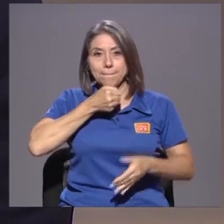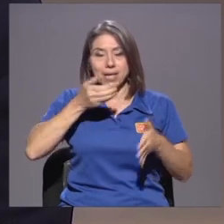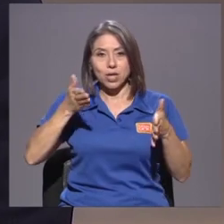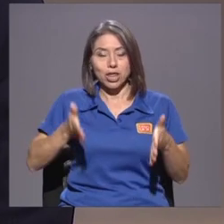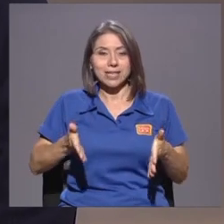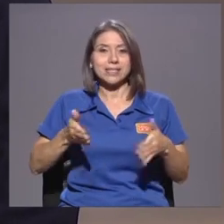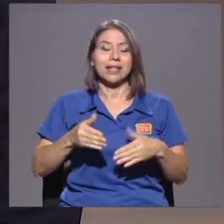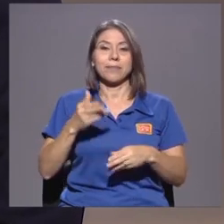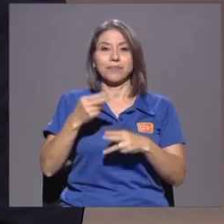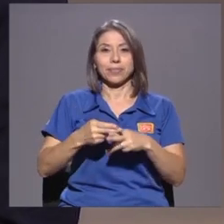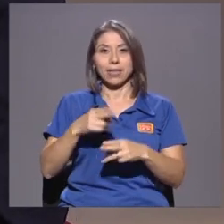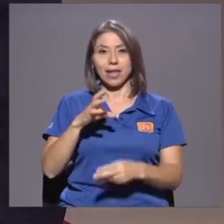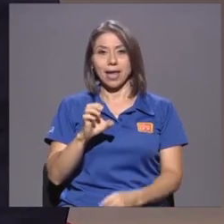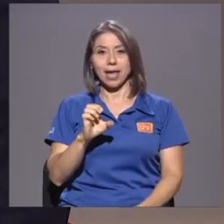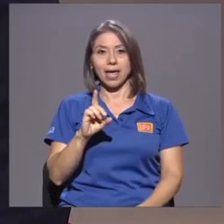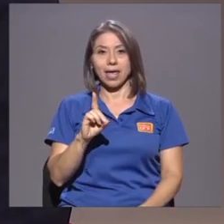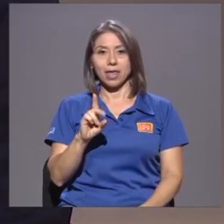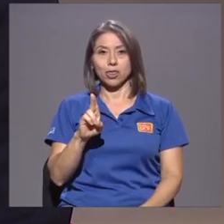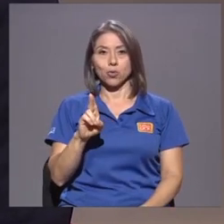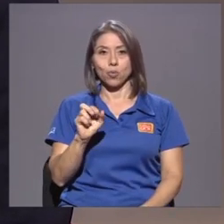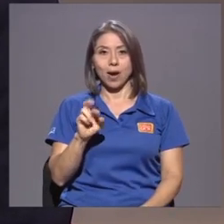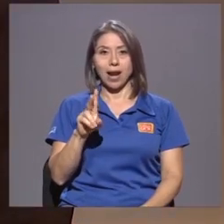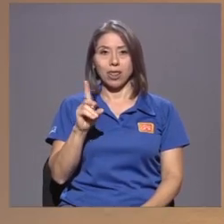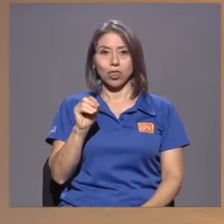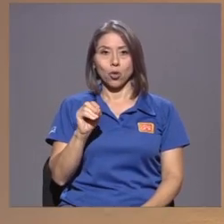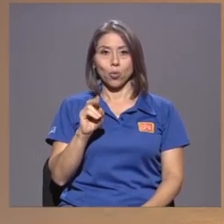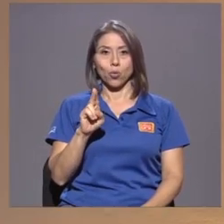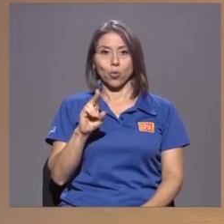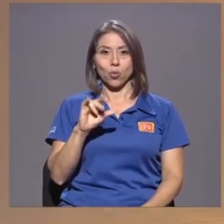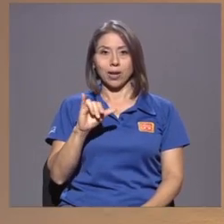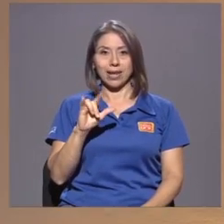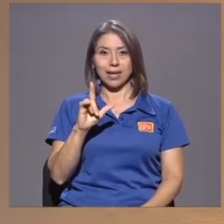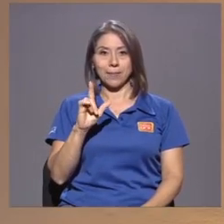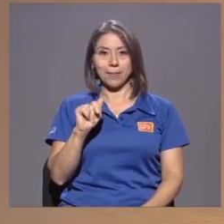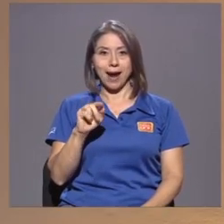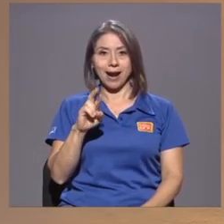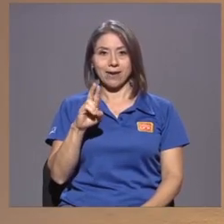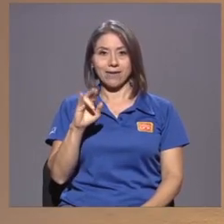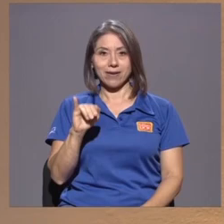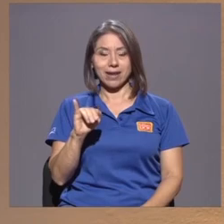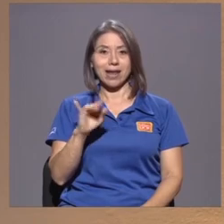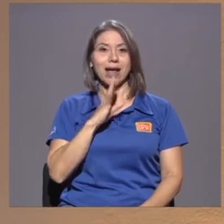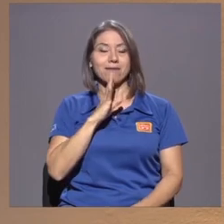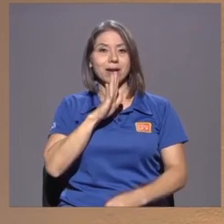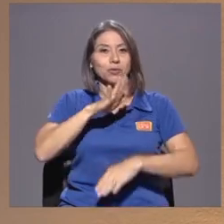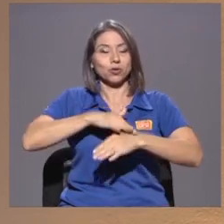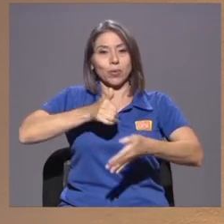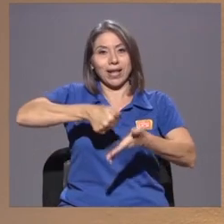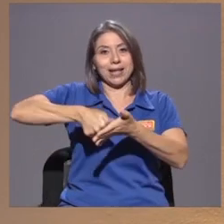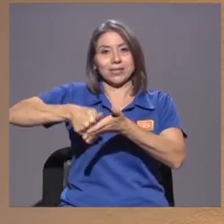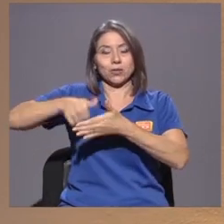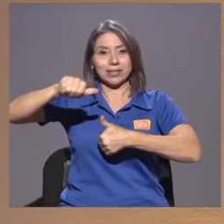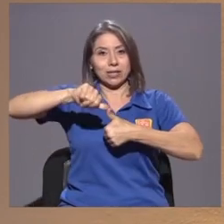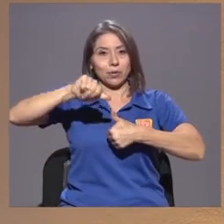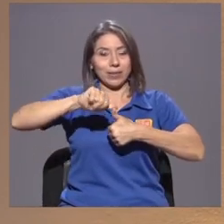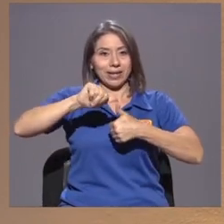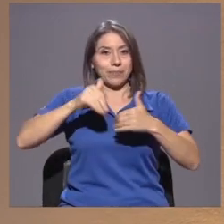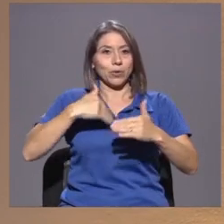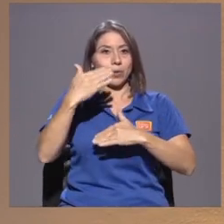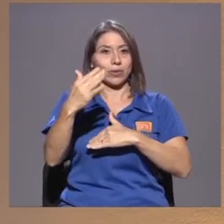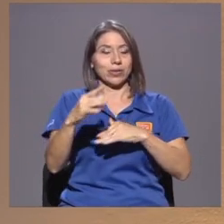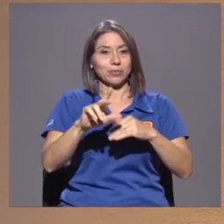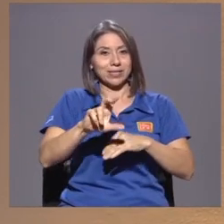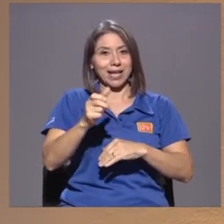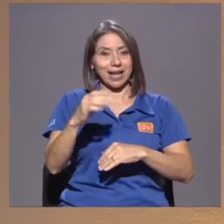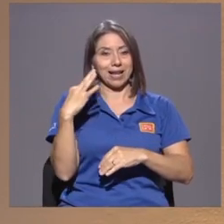don eduardo ulíbarri con quien hablaremos sobre las elecciones en centroamérica una vez que el canal